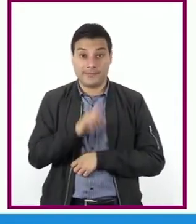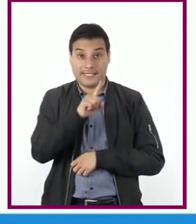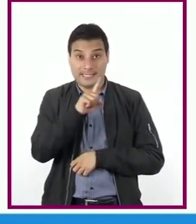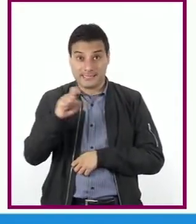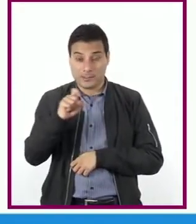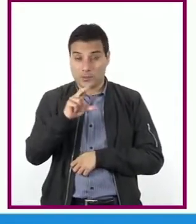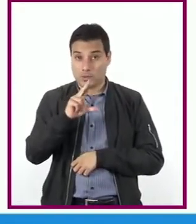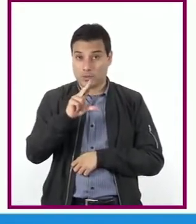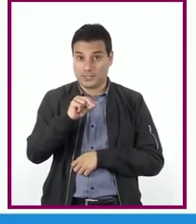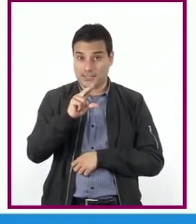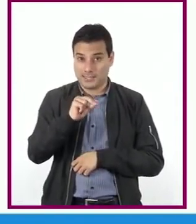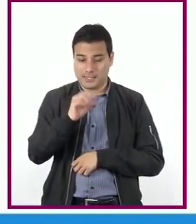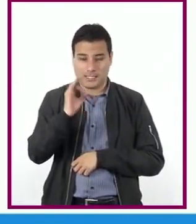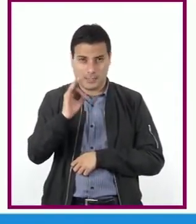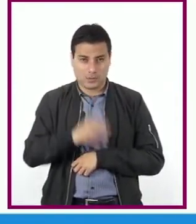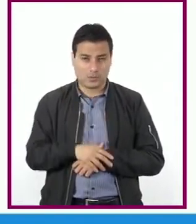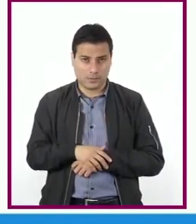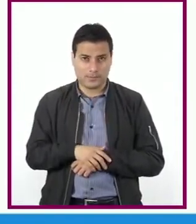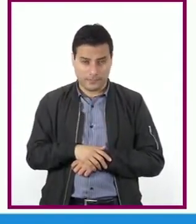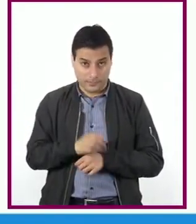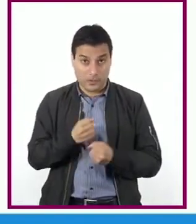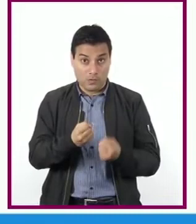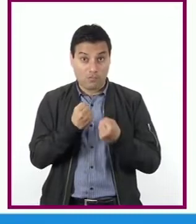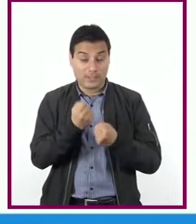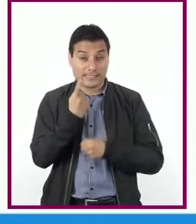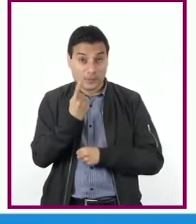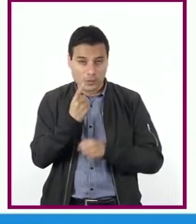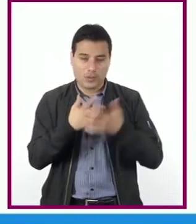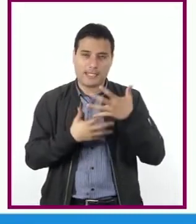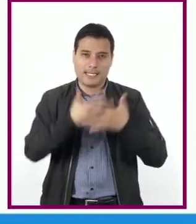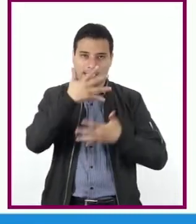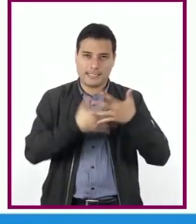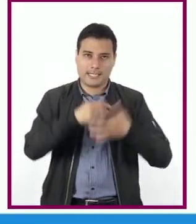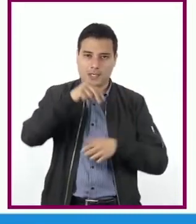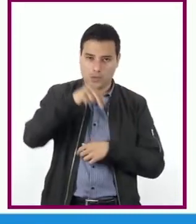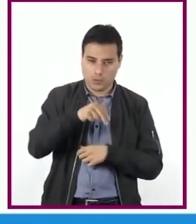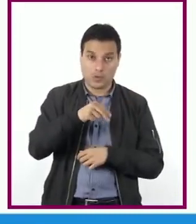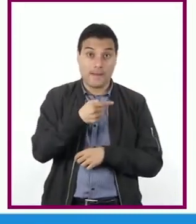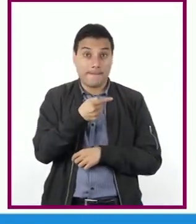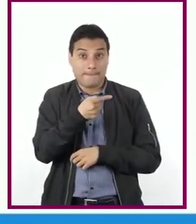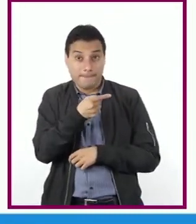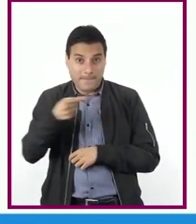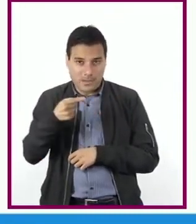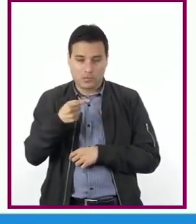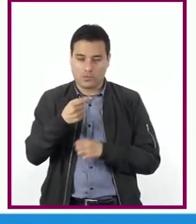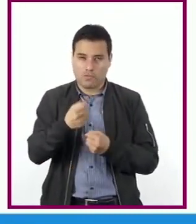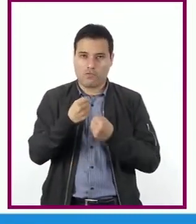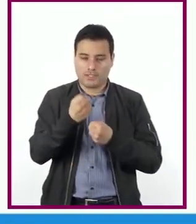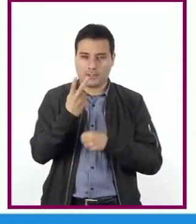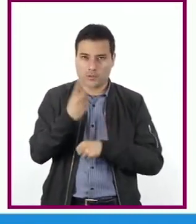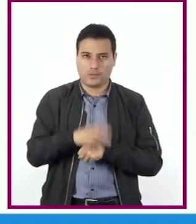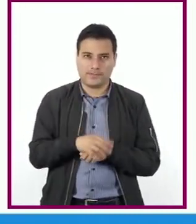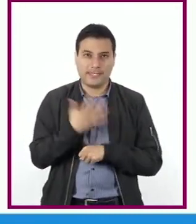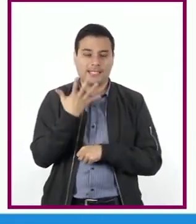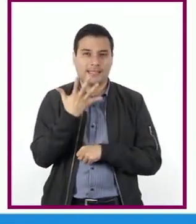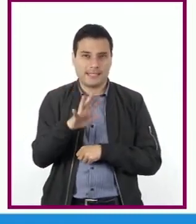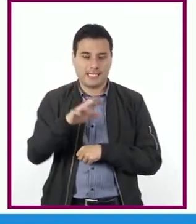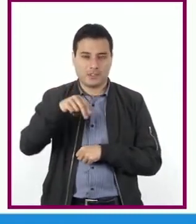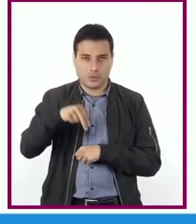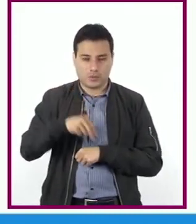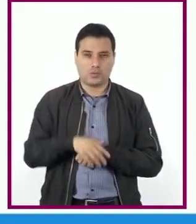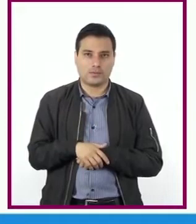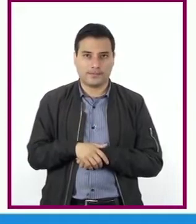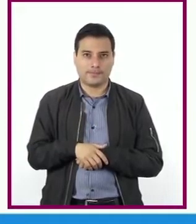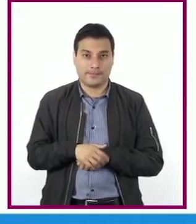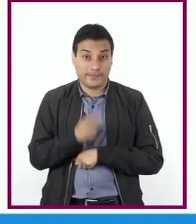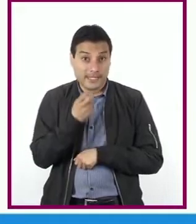180 grados. La fuerza 1 es igual a 15 newtons menos la fuerza 2 de 10 newtons. De